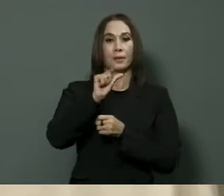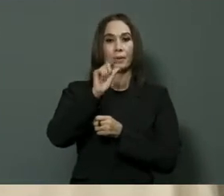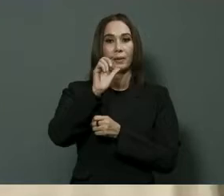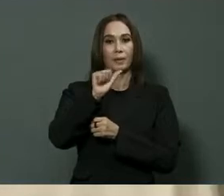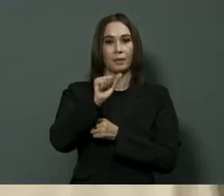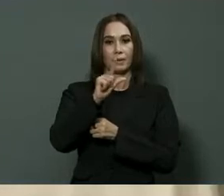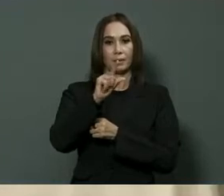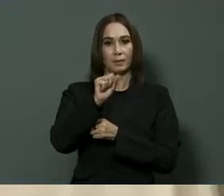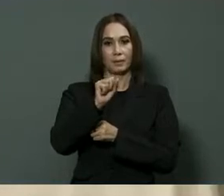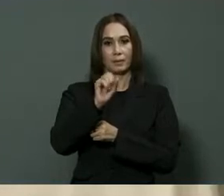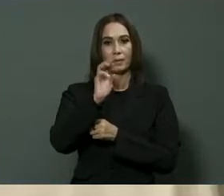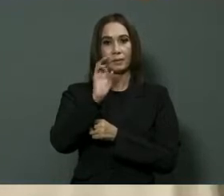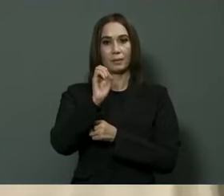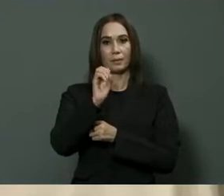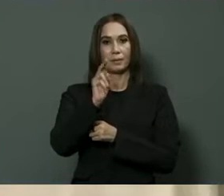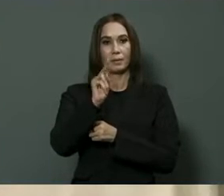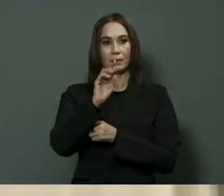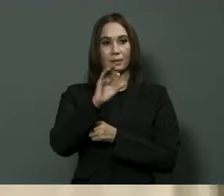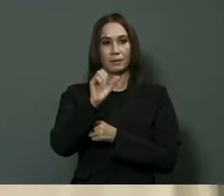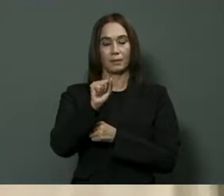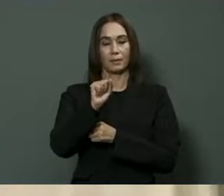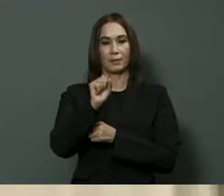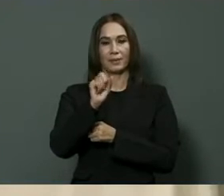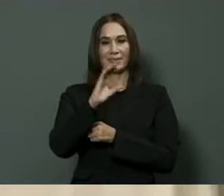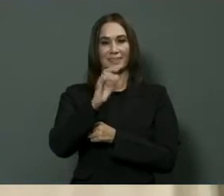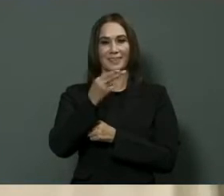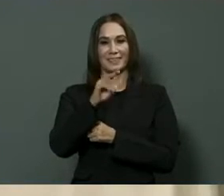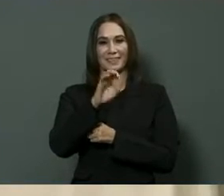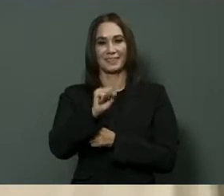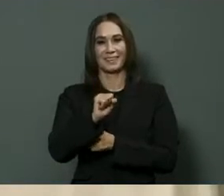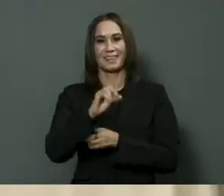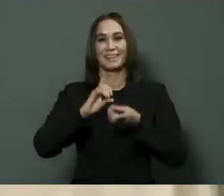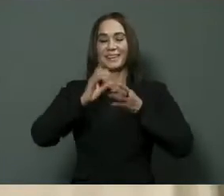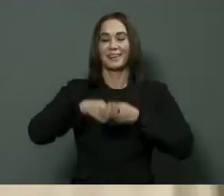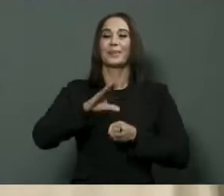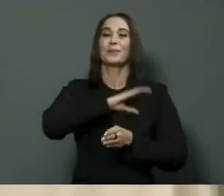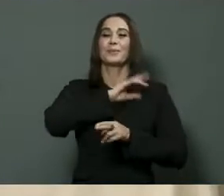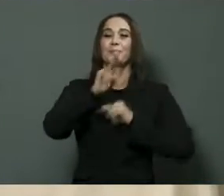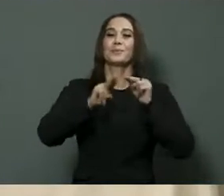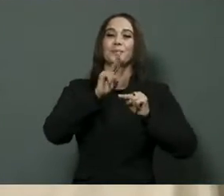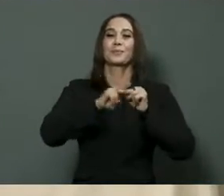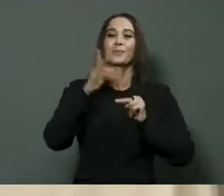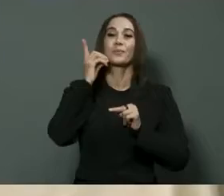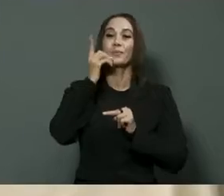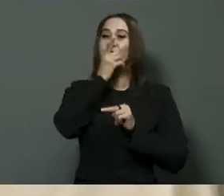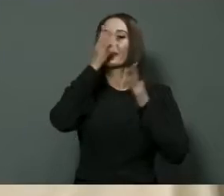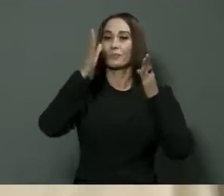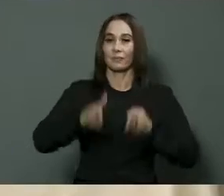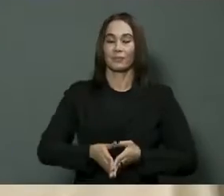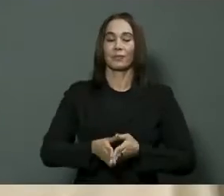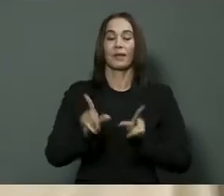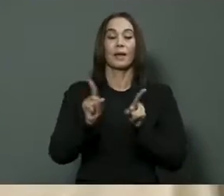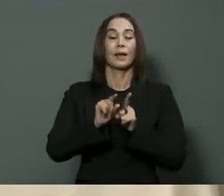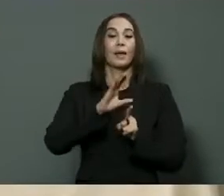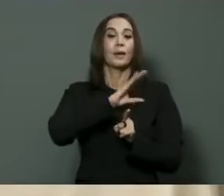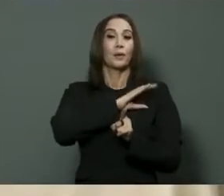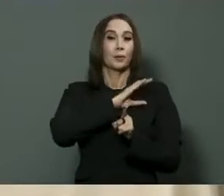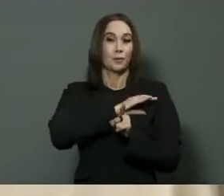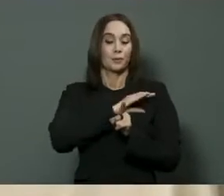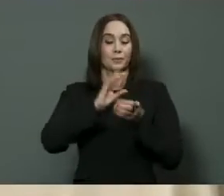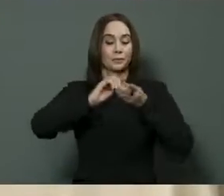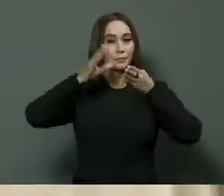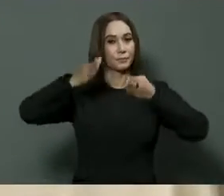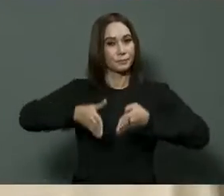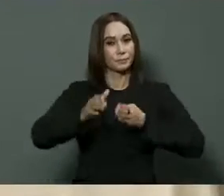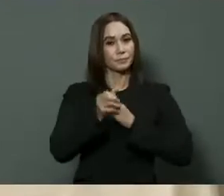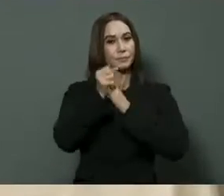licenciado Eduard Sánchez González, director de la Policía Nacional Dominicana. Coronel José Naquín Colet,